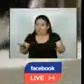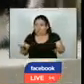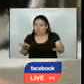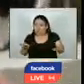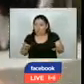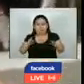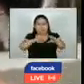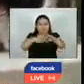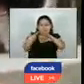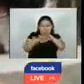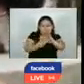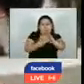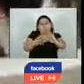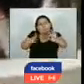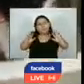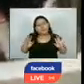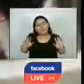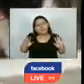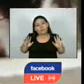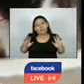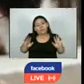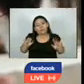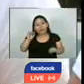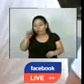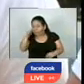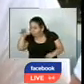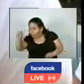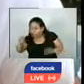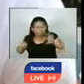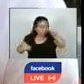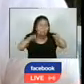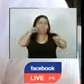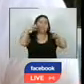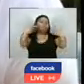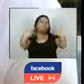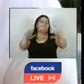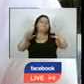en redes sociales, ¿verdad? De tal suerte, pues, que fueron localizados y a través